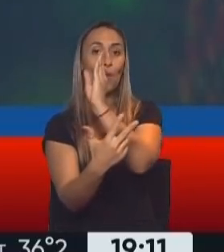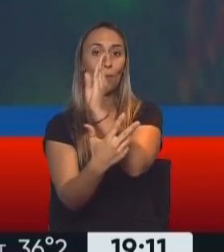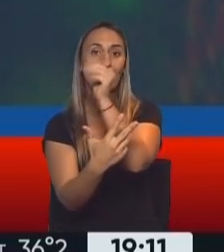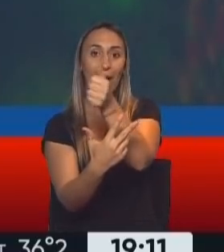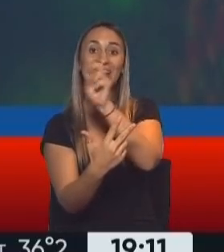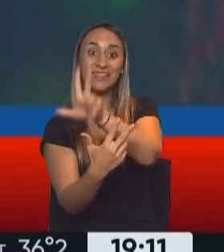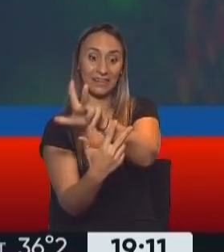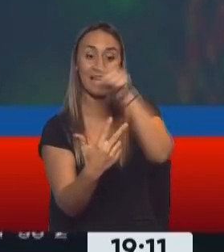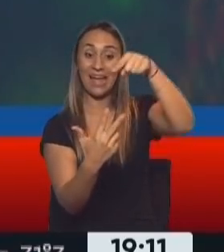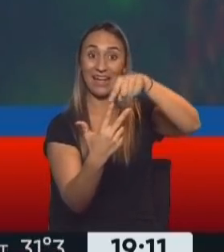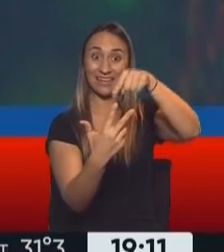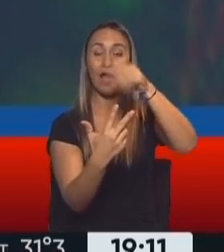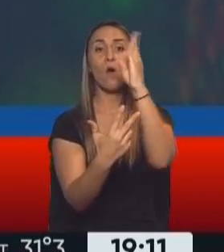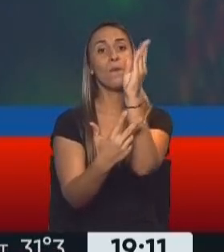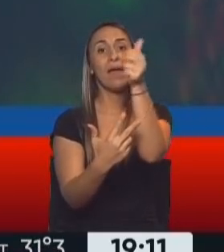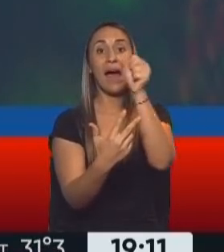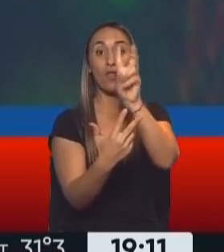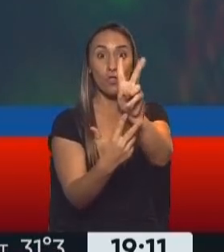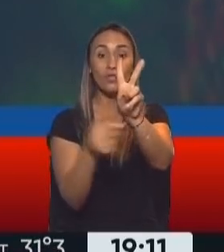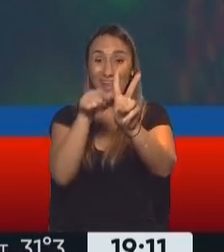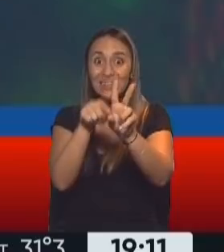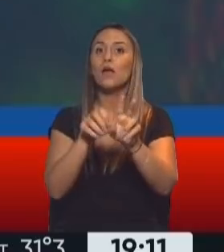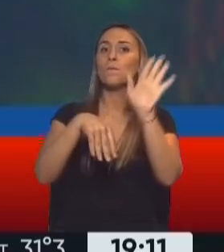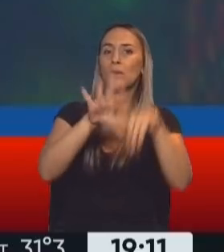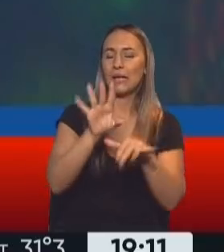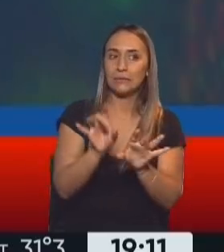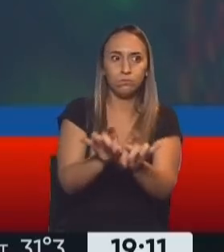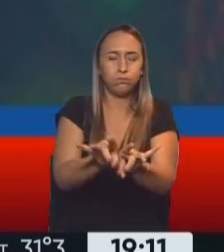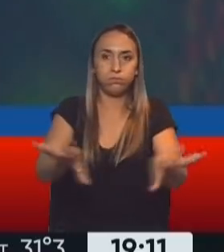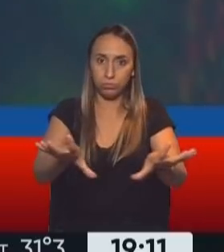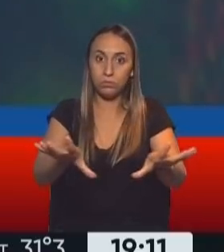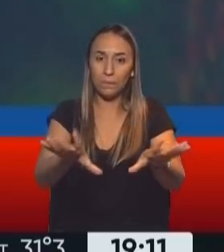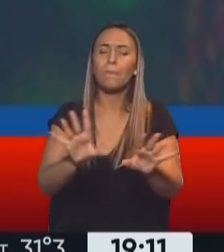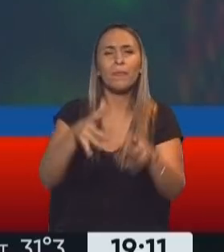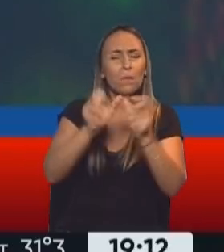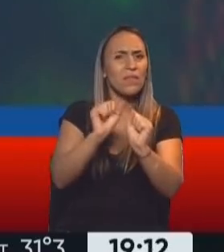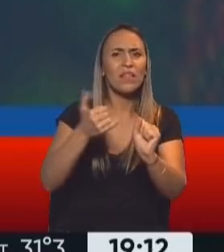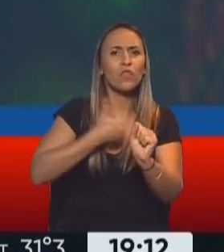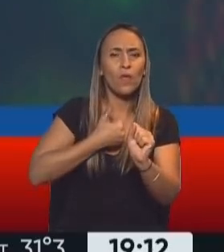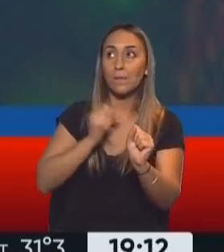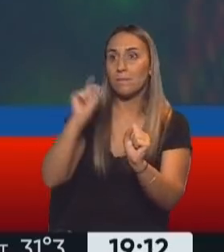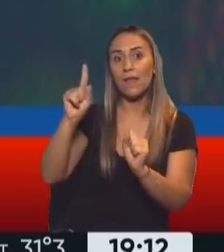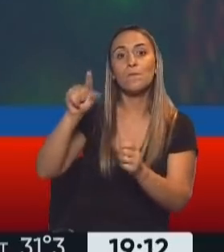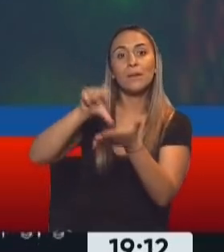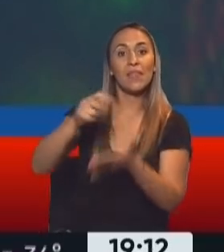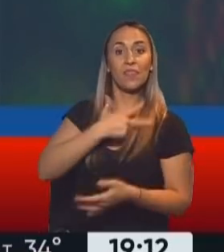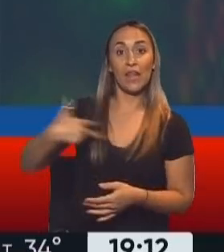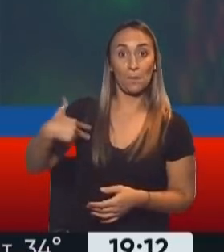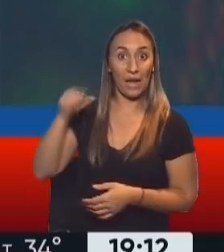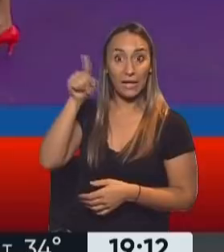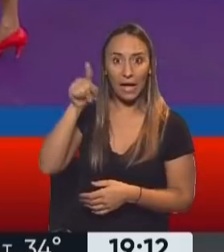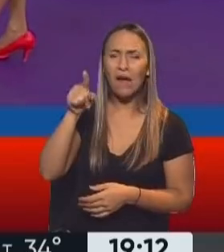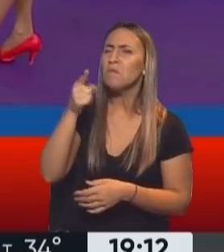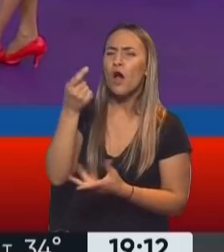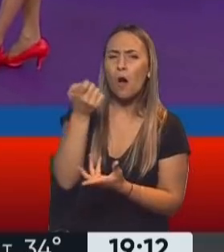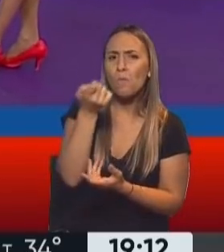bastante más contagiosa. Imagínense que cuando la encontraron en Dinamarca había un número